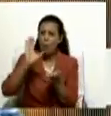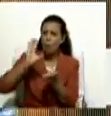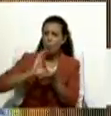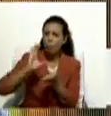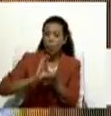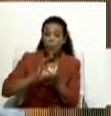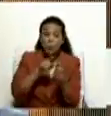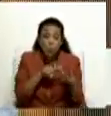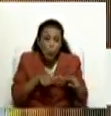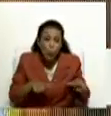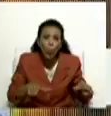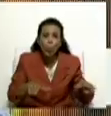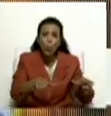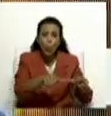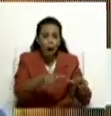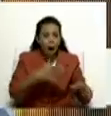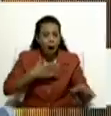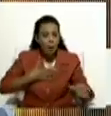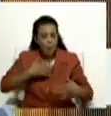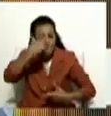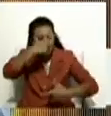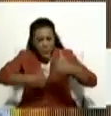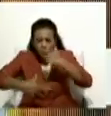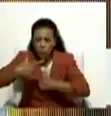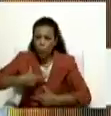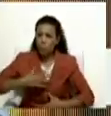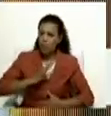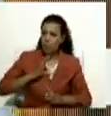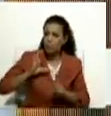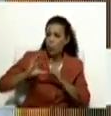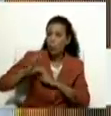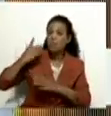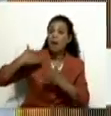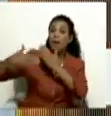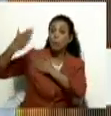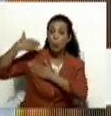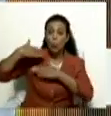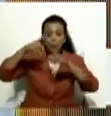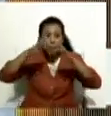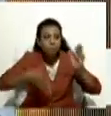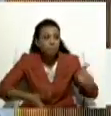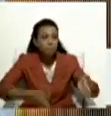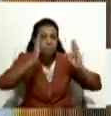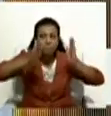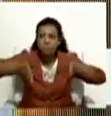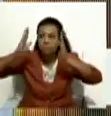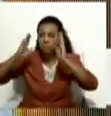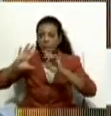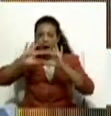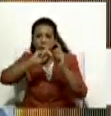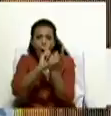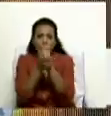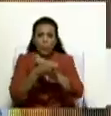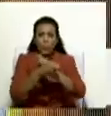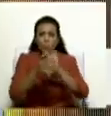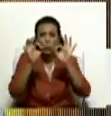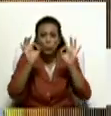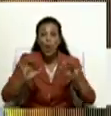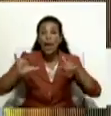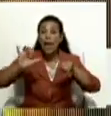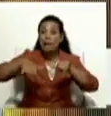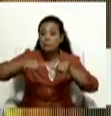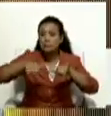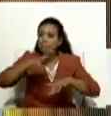va desde lo espiritual hasta la infraestructura física de la misma yo me atrevería a